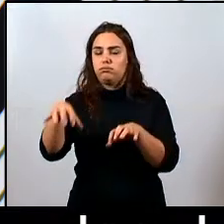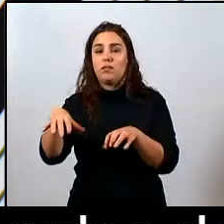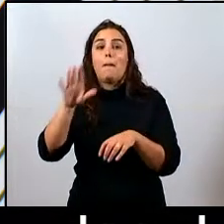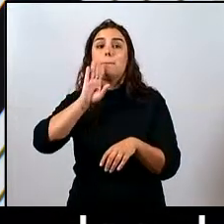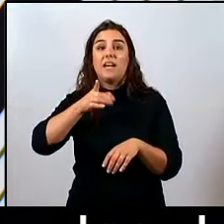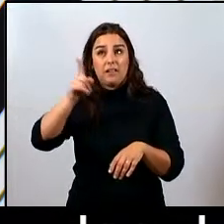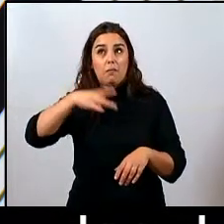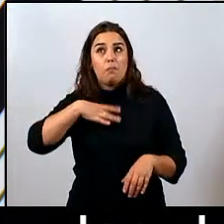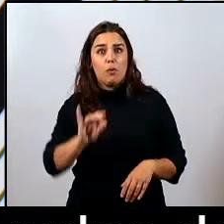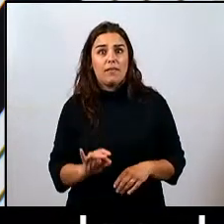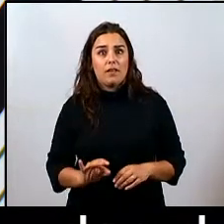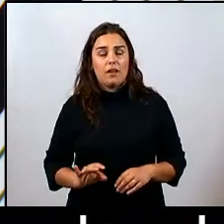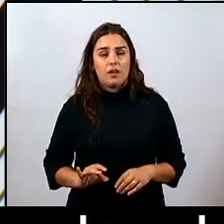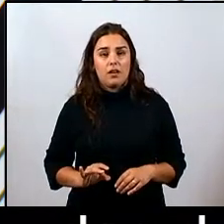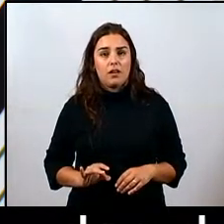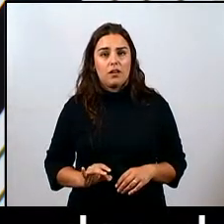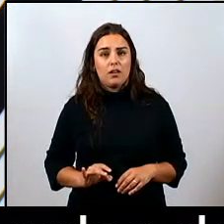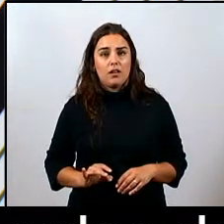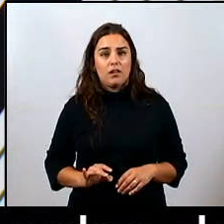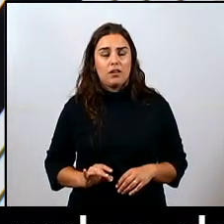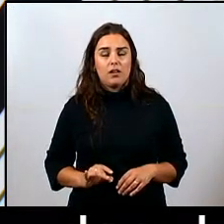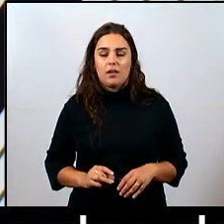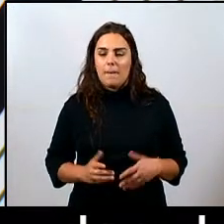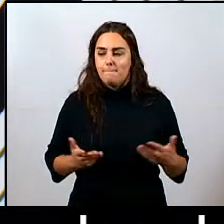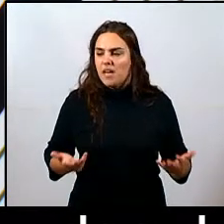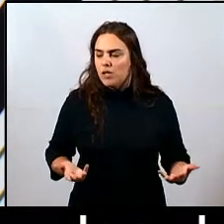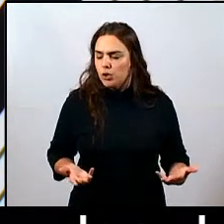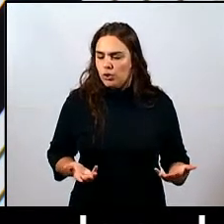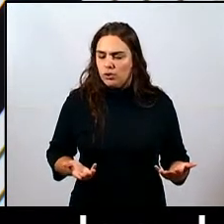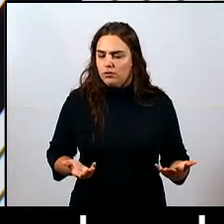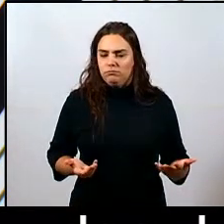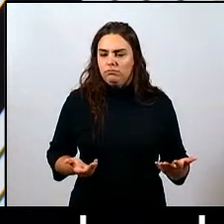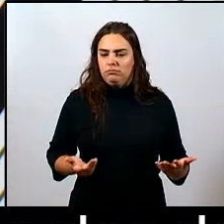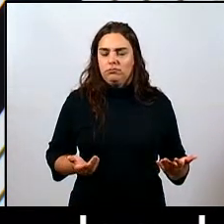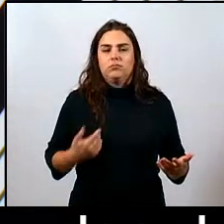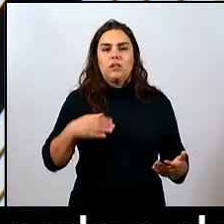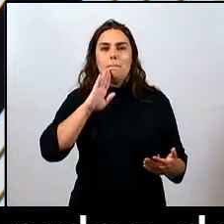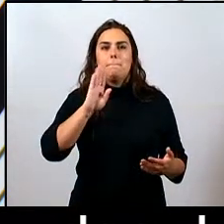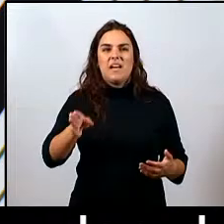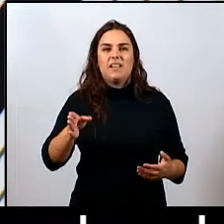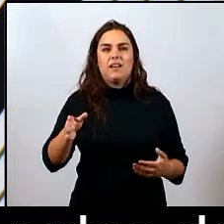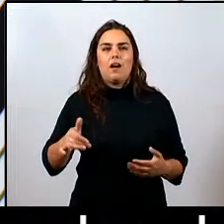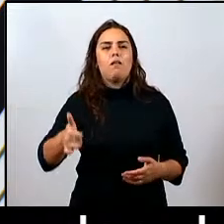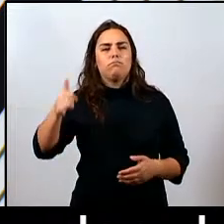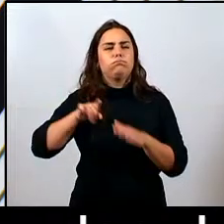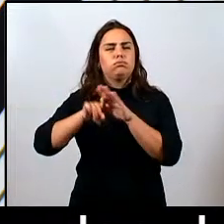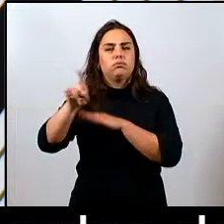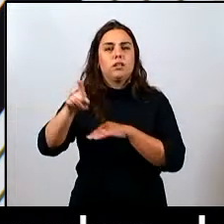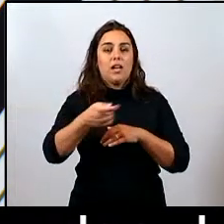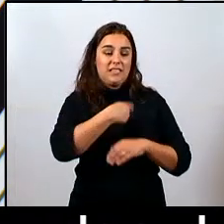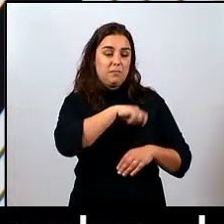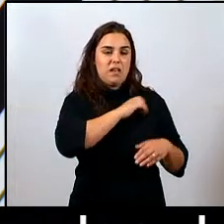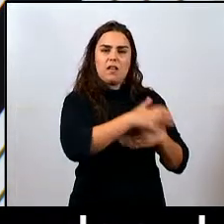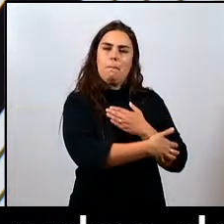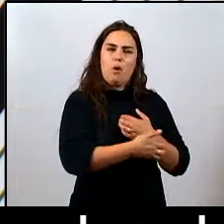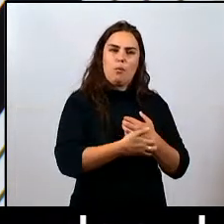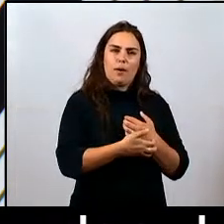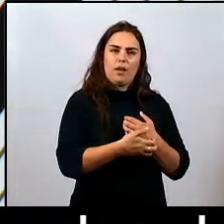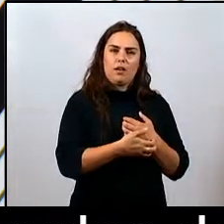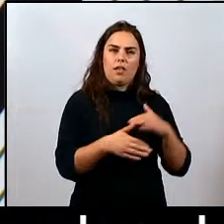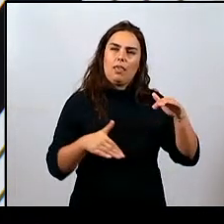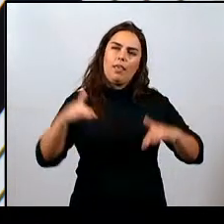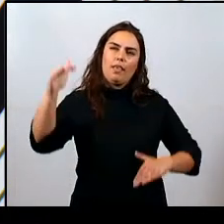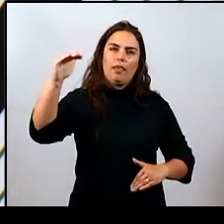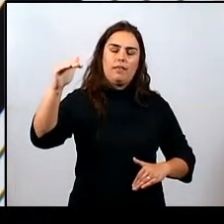posible. Significa que hay prosperidad en Bélgica y más pobreza en España, es lo que hay. Y